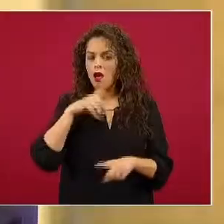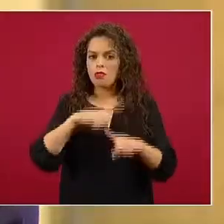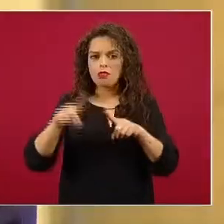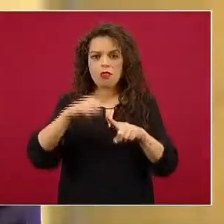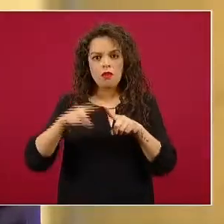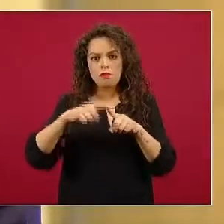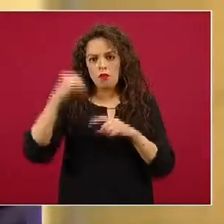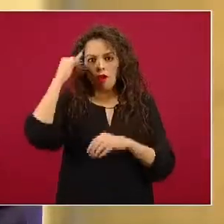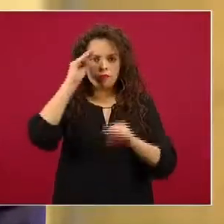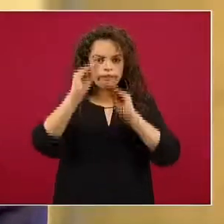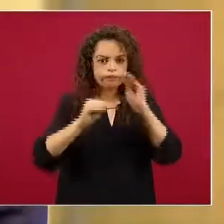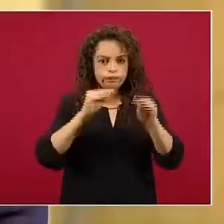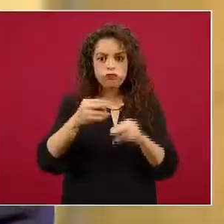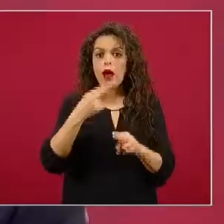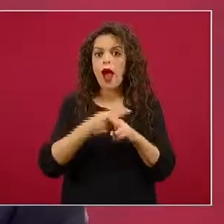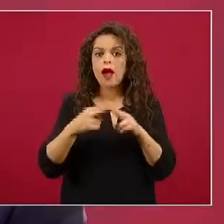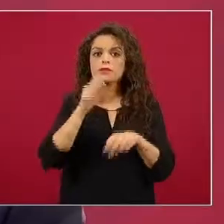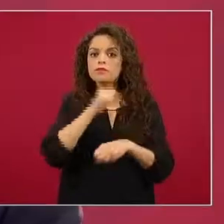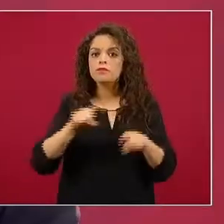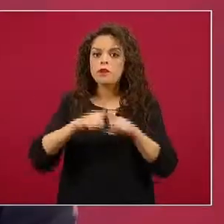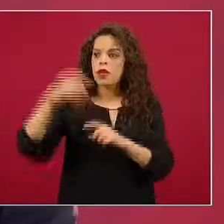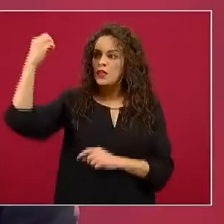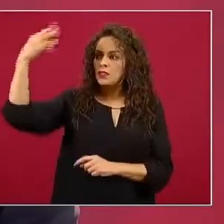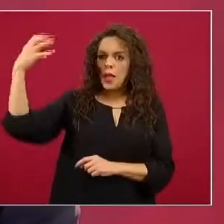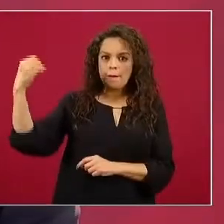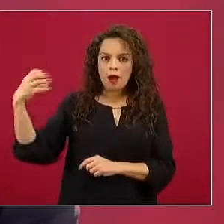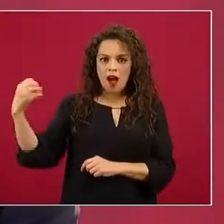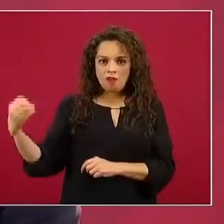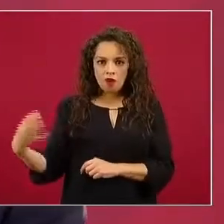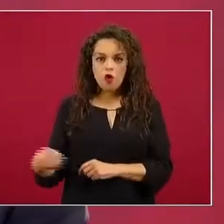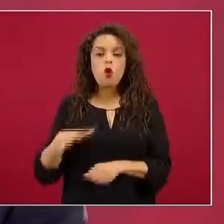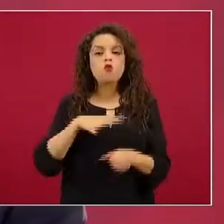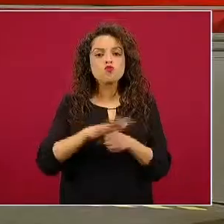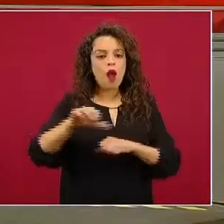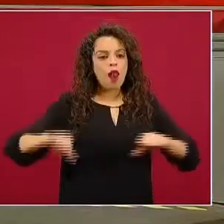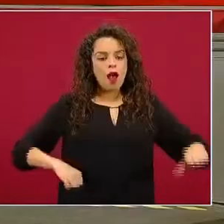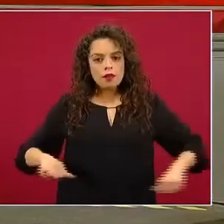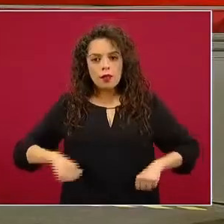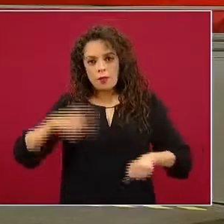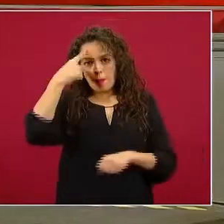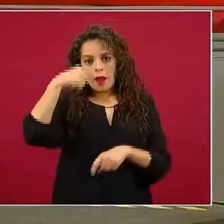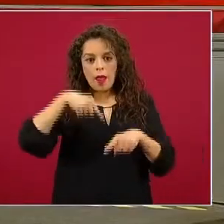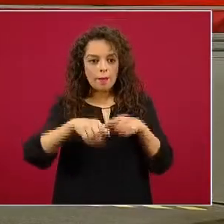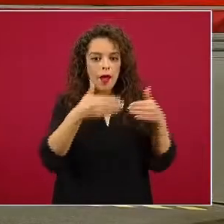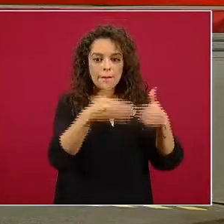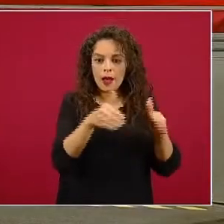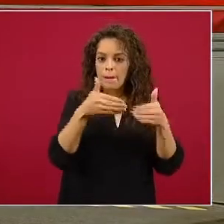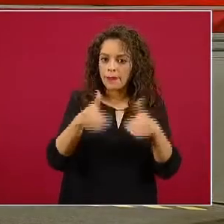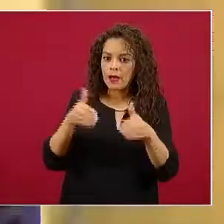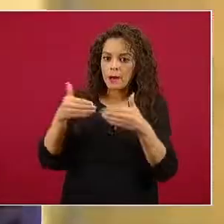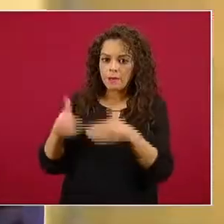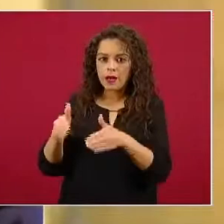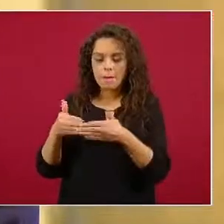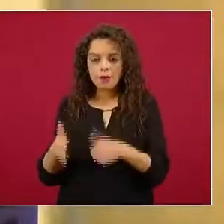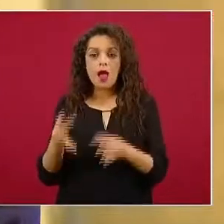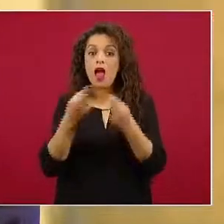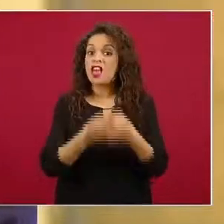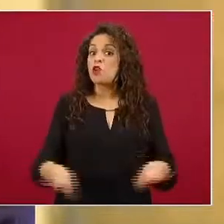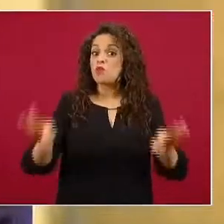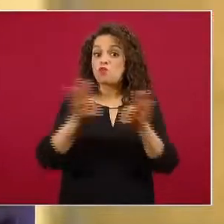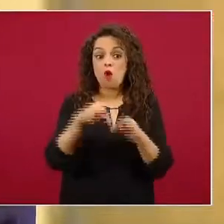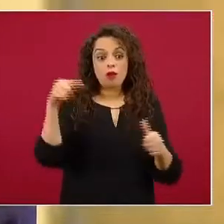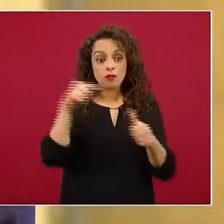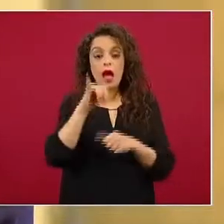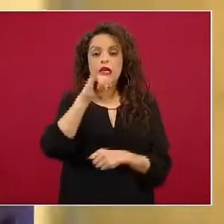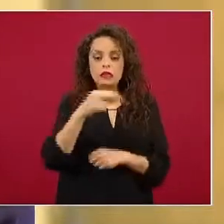incluido el propio semáforo, las actividades que derivan del semáforo, la definición de las actividades esenciales con